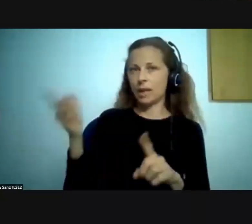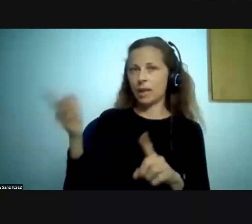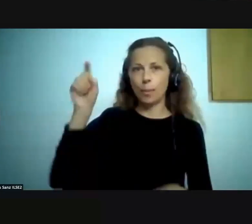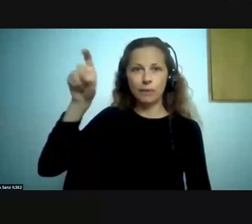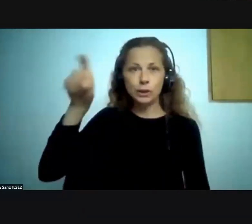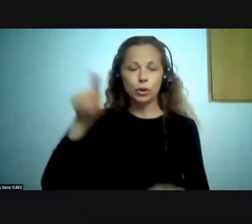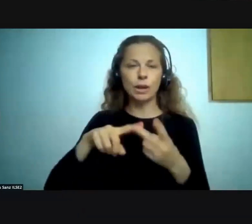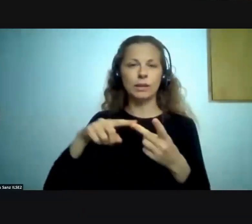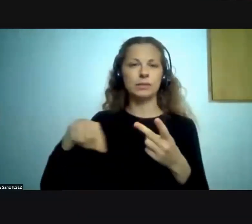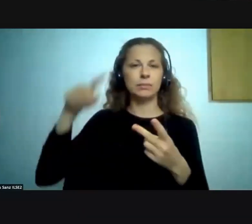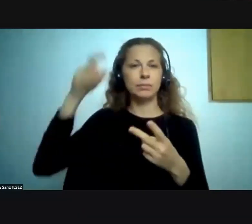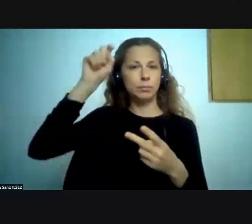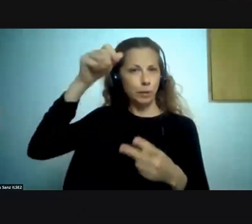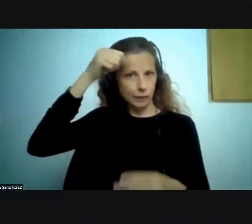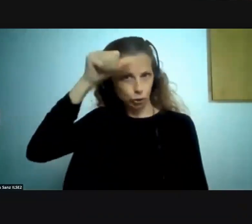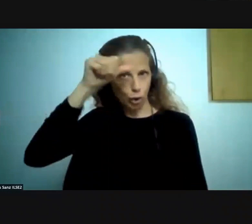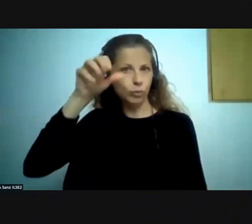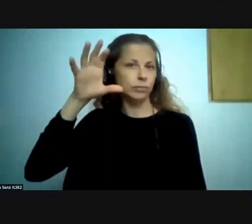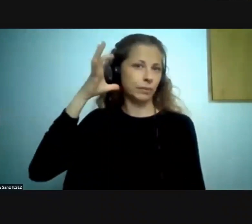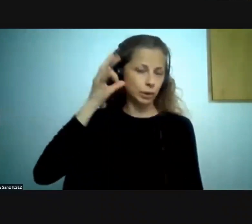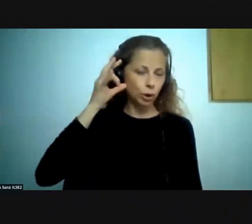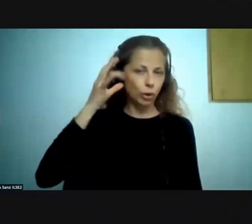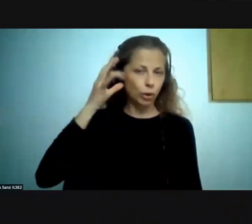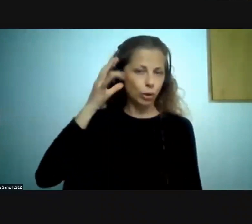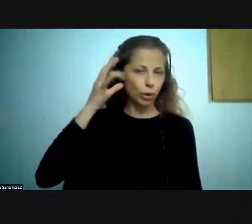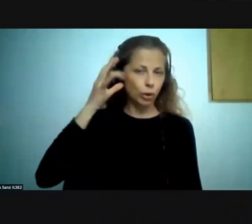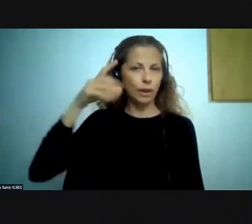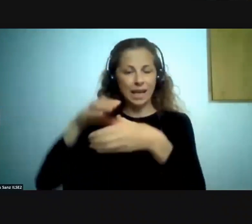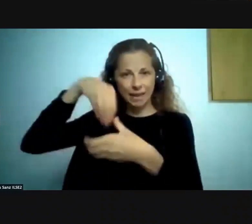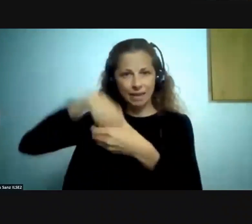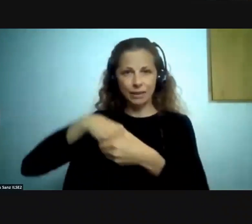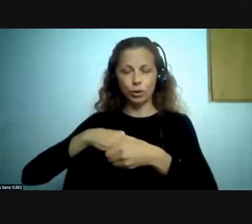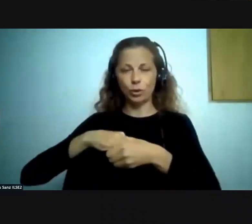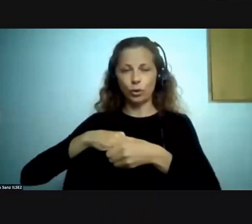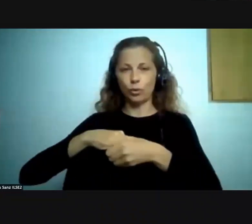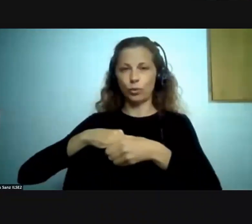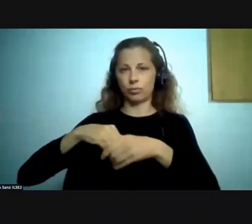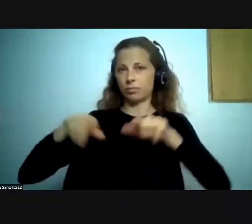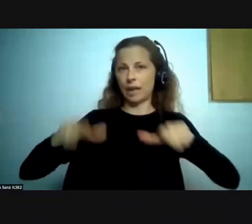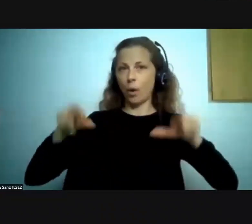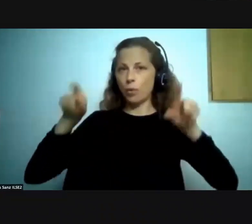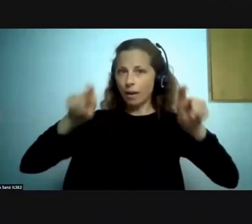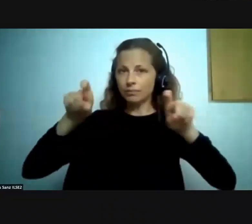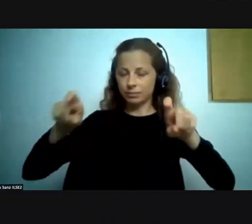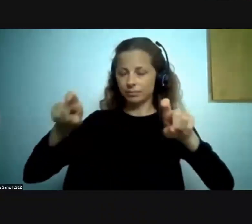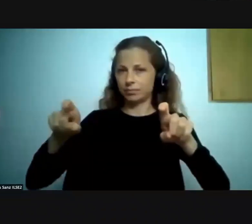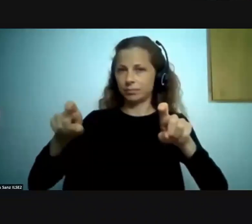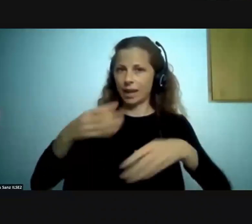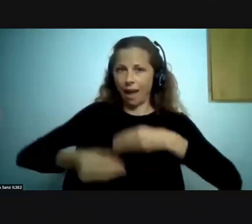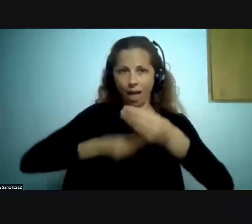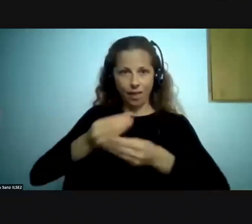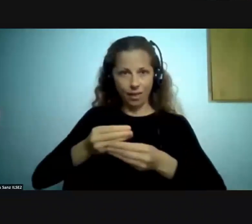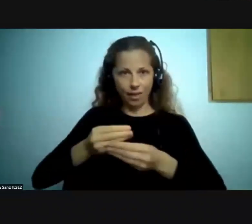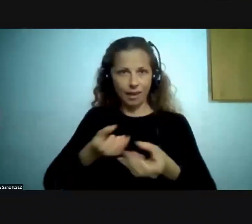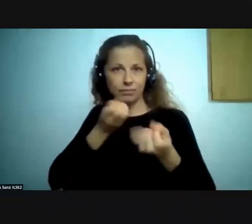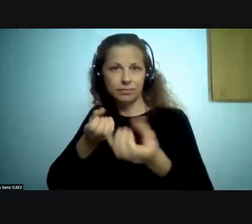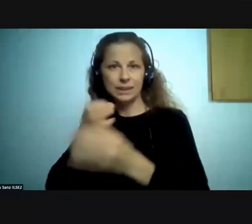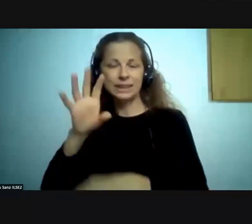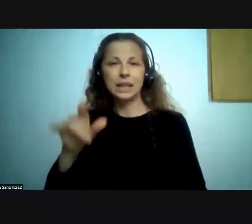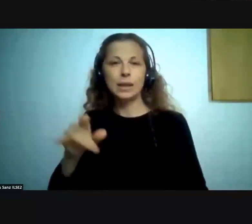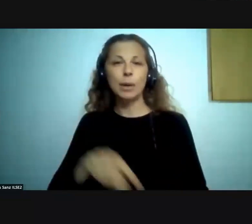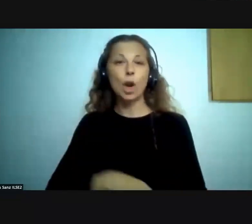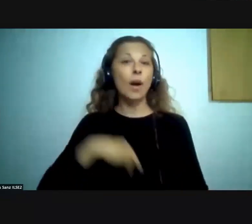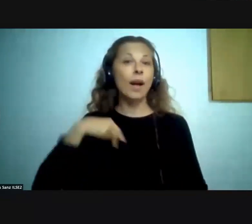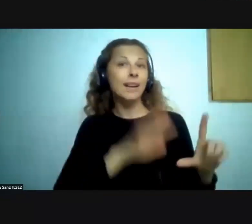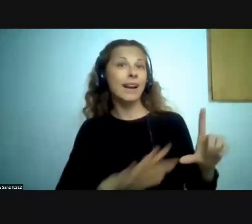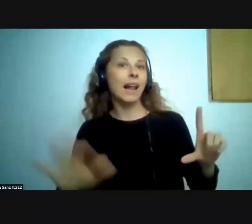otro profesor que lo llevan a cabo en su espacio de docencia, de influencia, pero no es como algo generalizado ni como algo